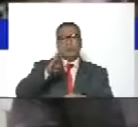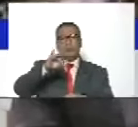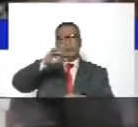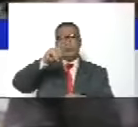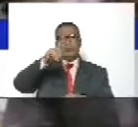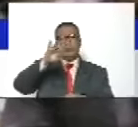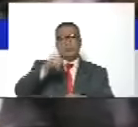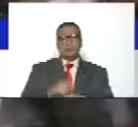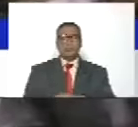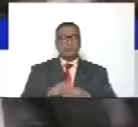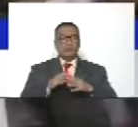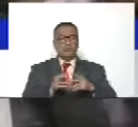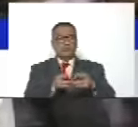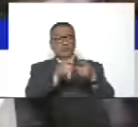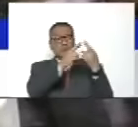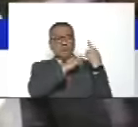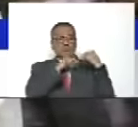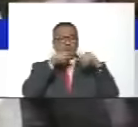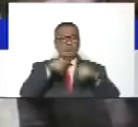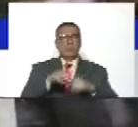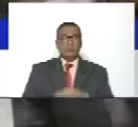ante el otorgamiento